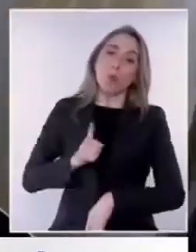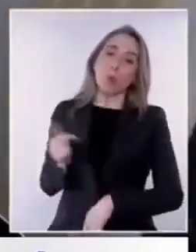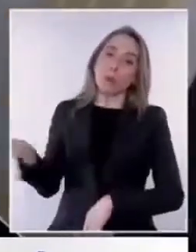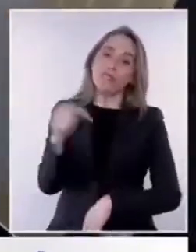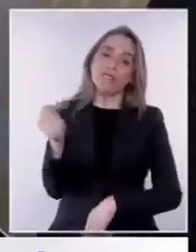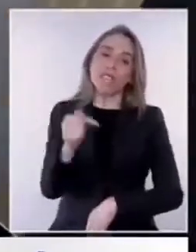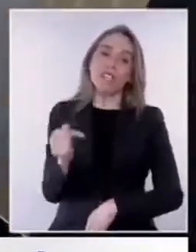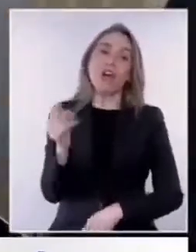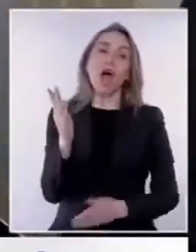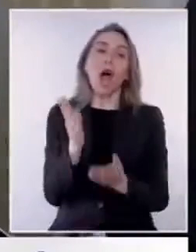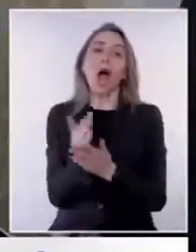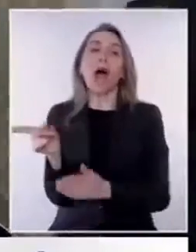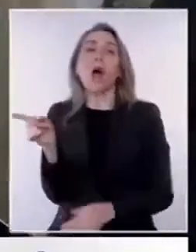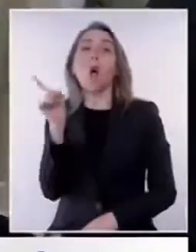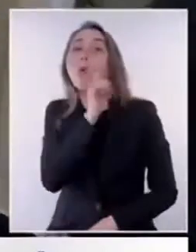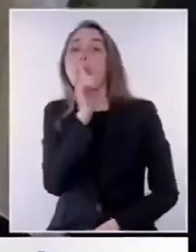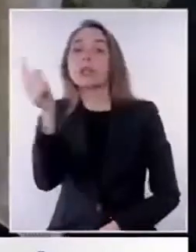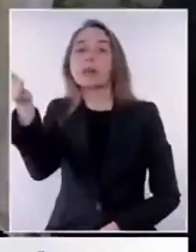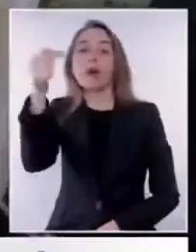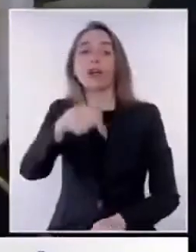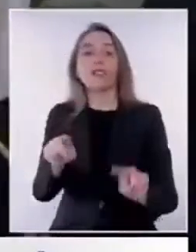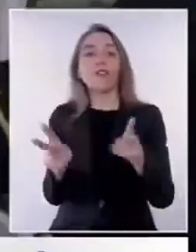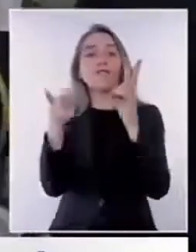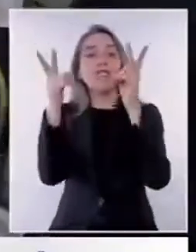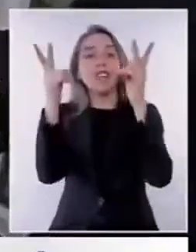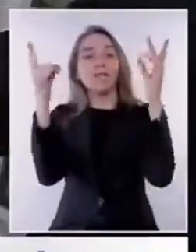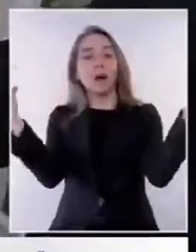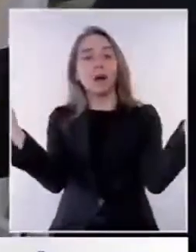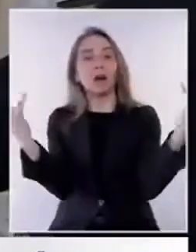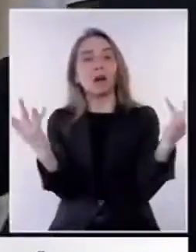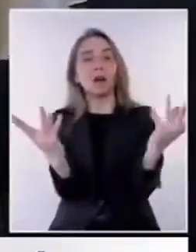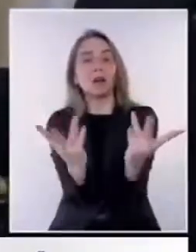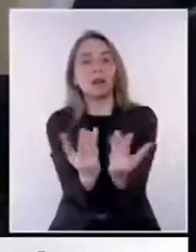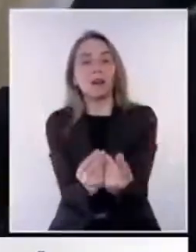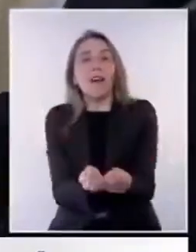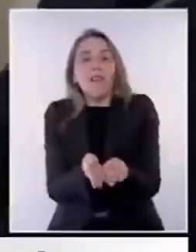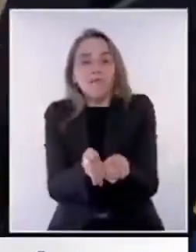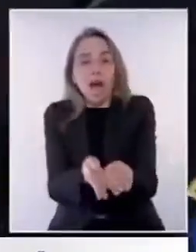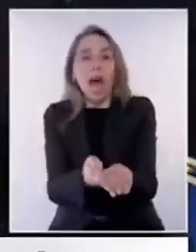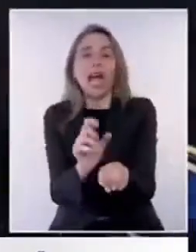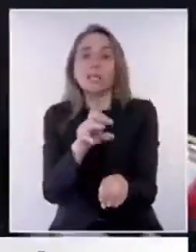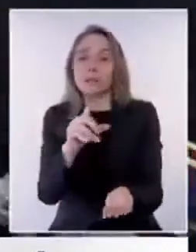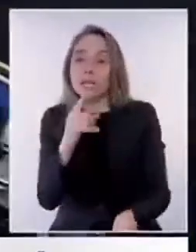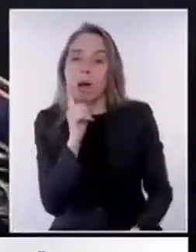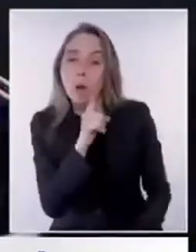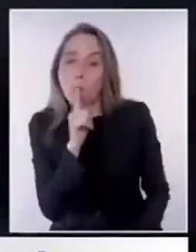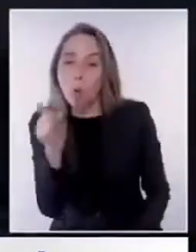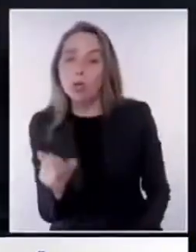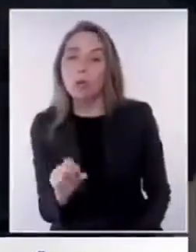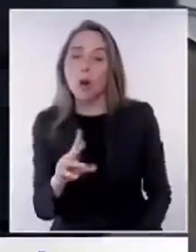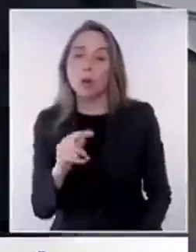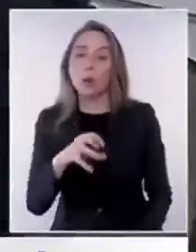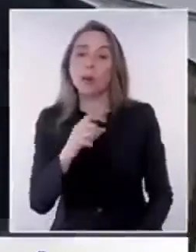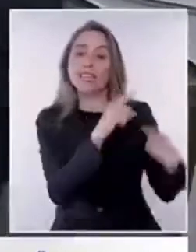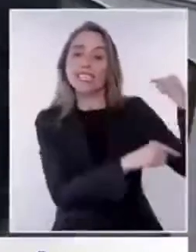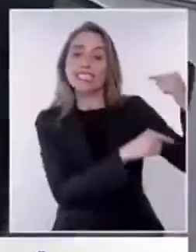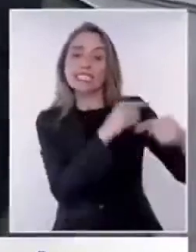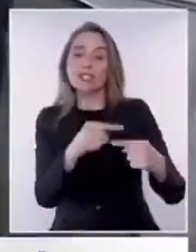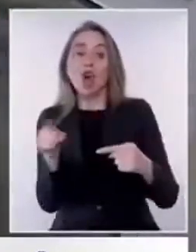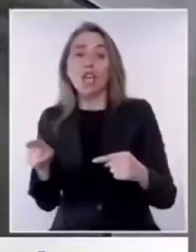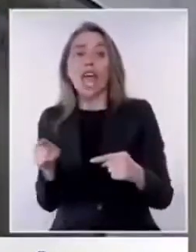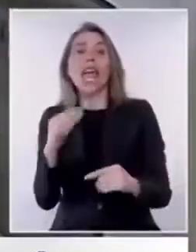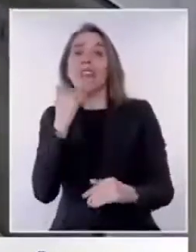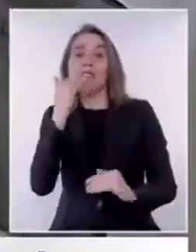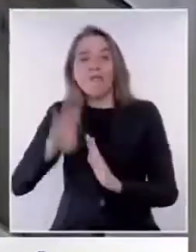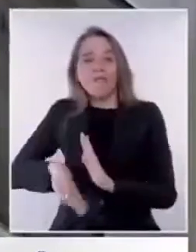Venía. Fue el último, sí, de los sobrevivientes de la Esmeralda. Es el único grumete en la historia de la Armada de Chile que ha llegado al grado